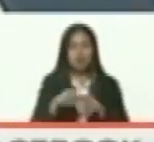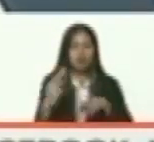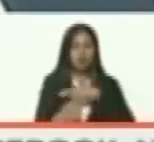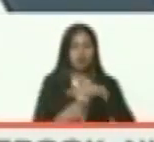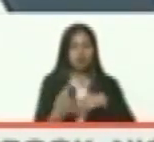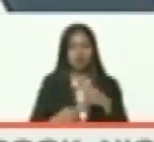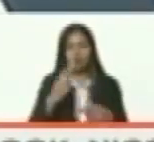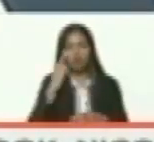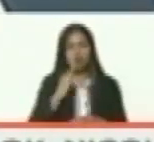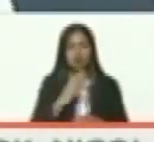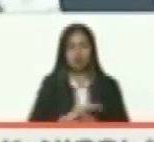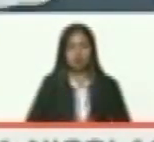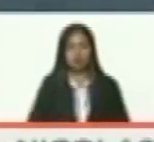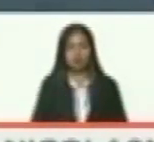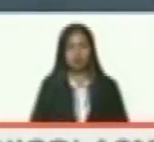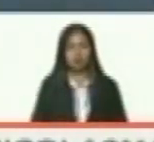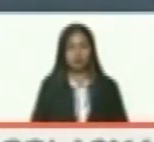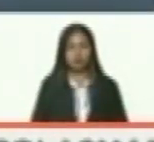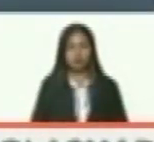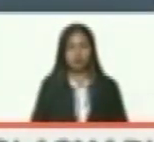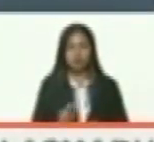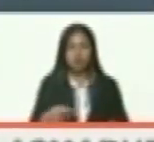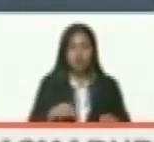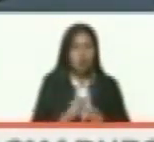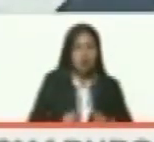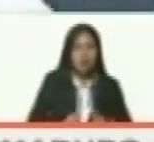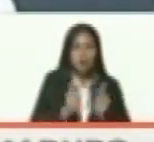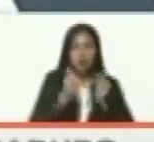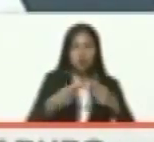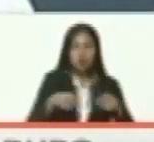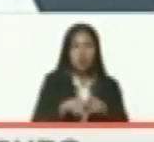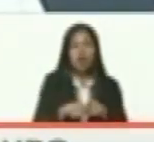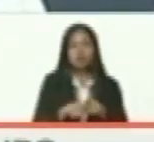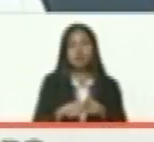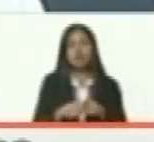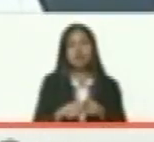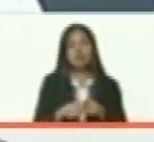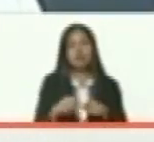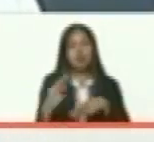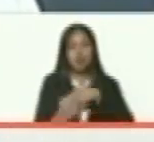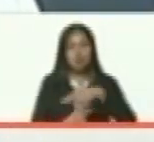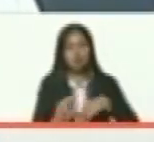bolivariana, como apóstoles de la revolución,